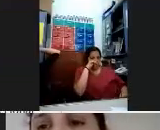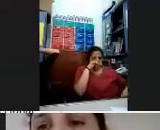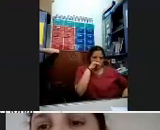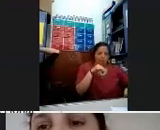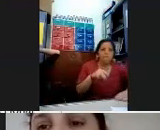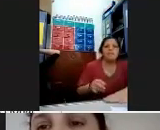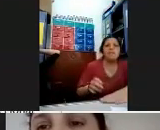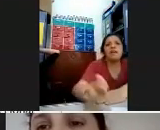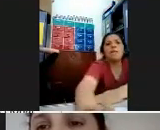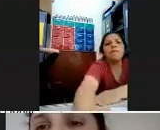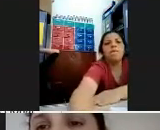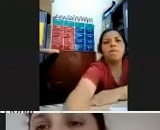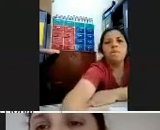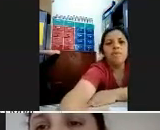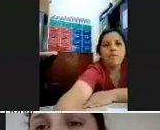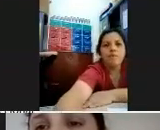bien